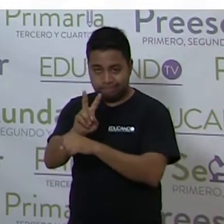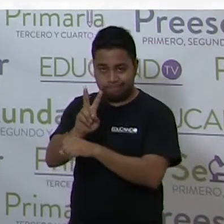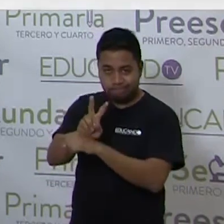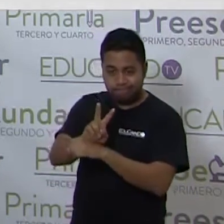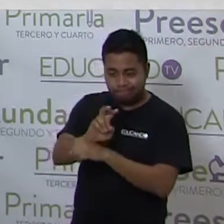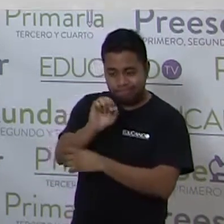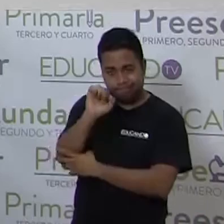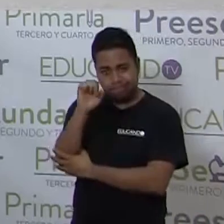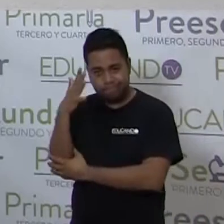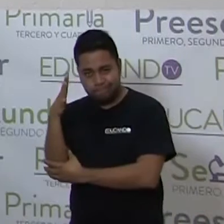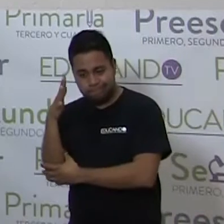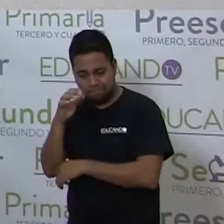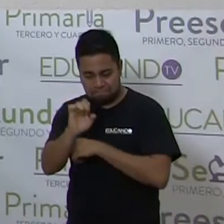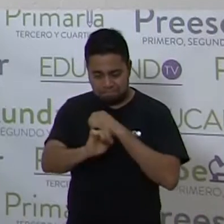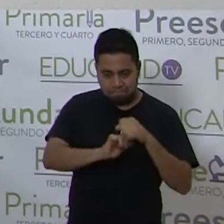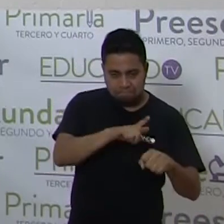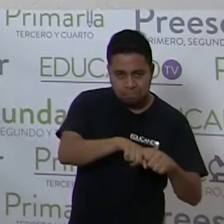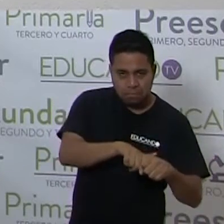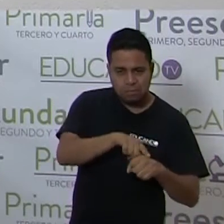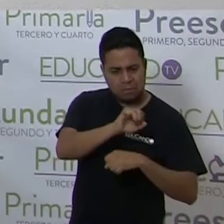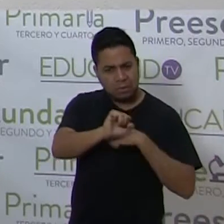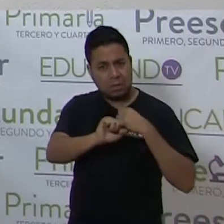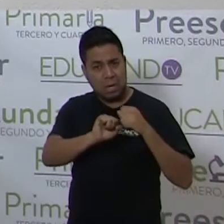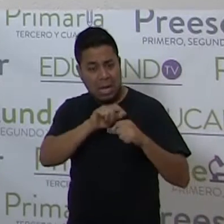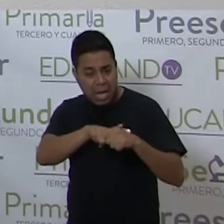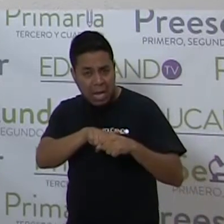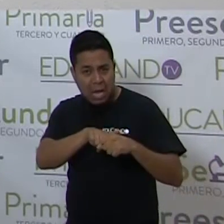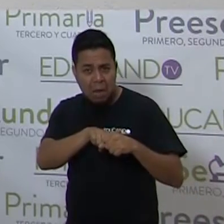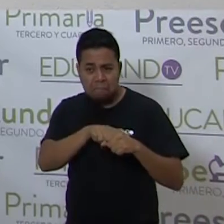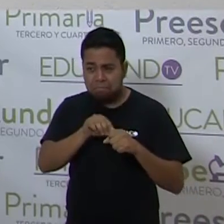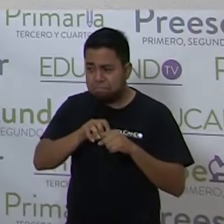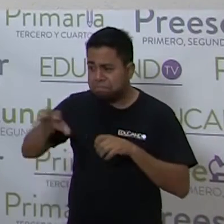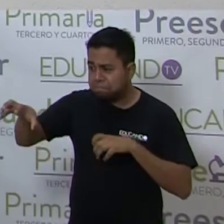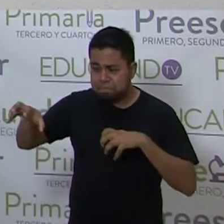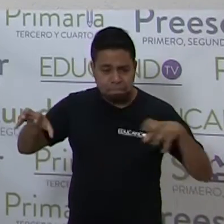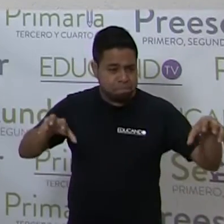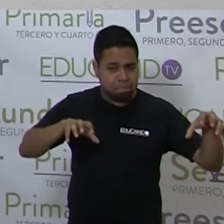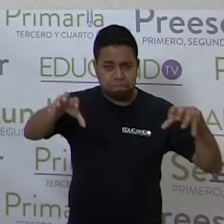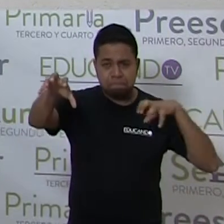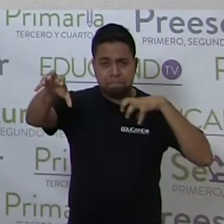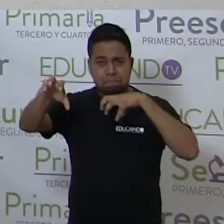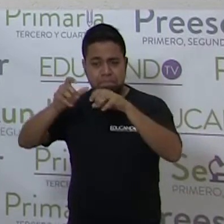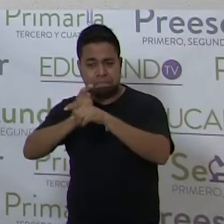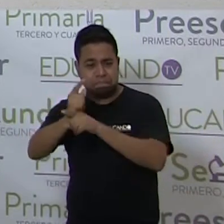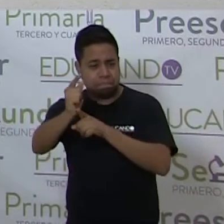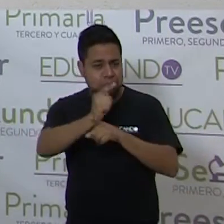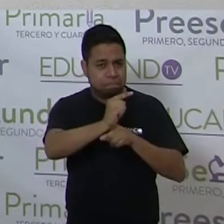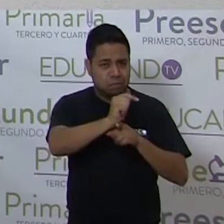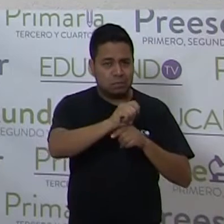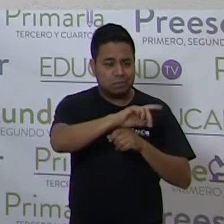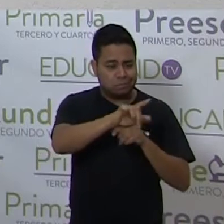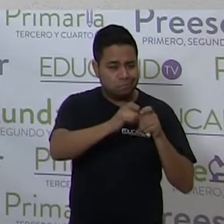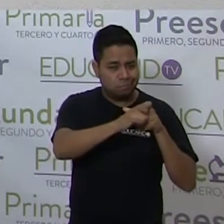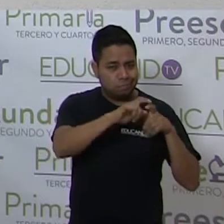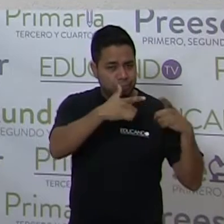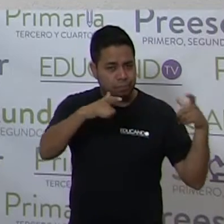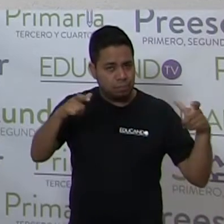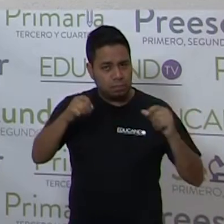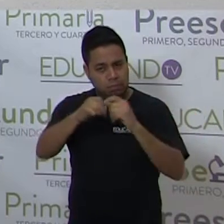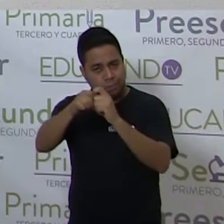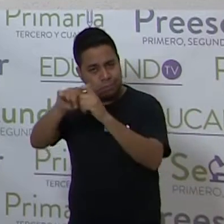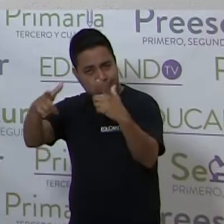Los animales se dispersaron y se multiplicaron, pero los creadores les dieron sus